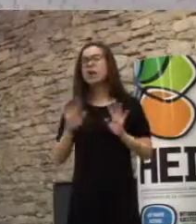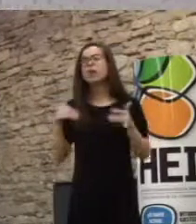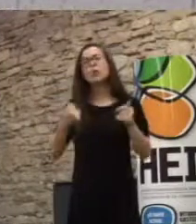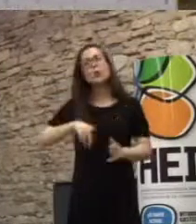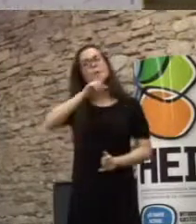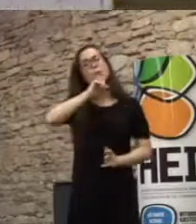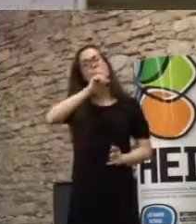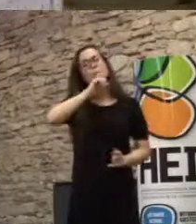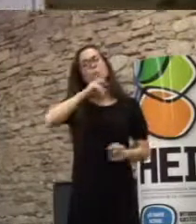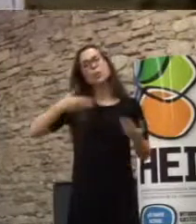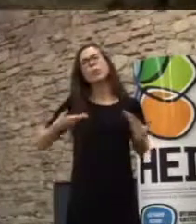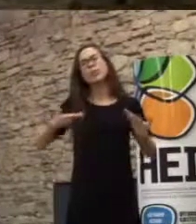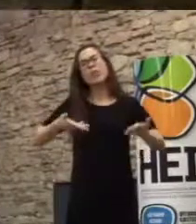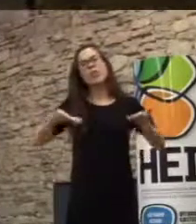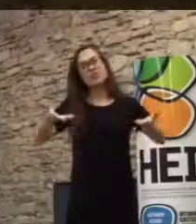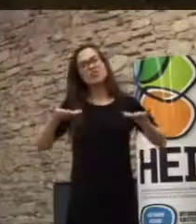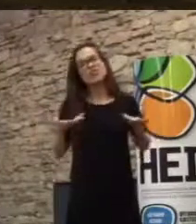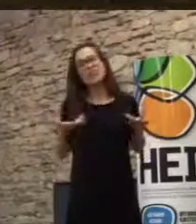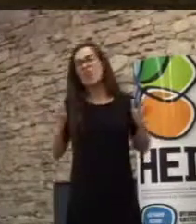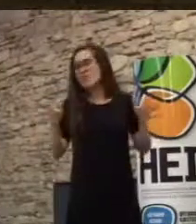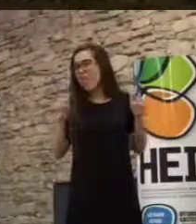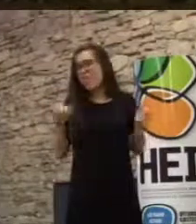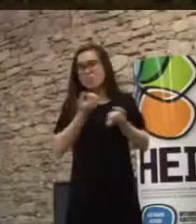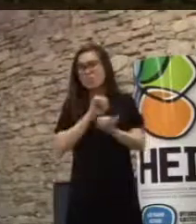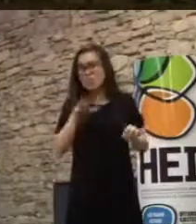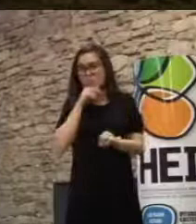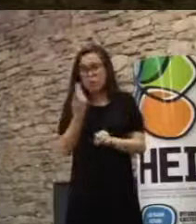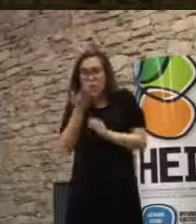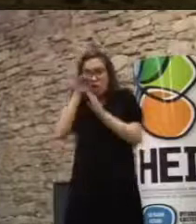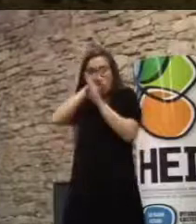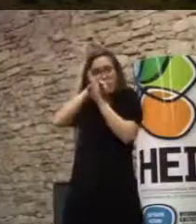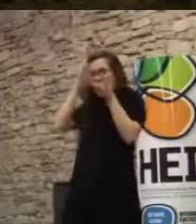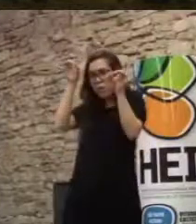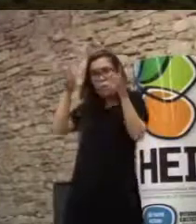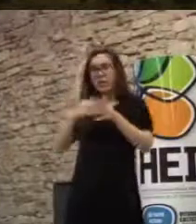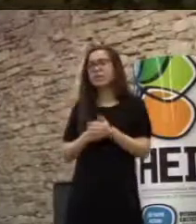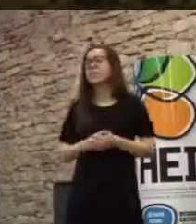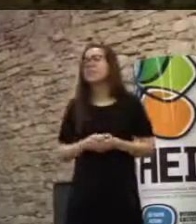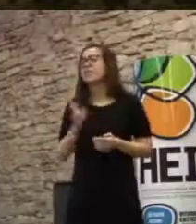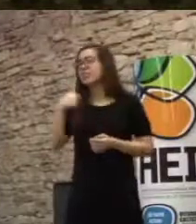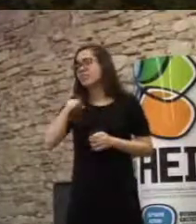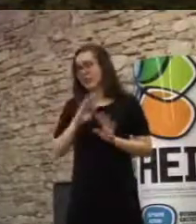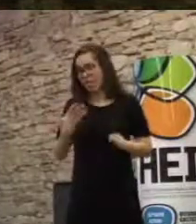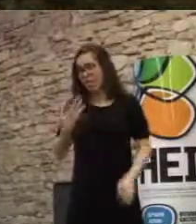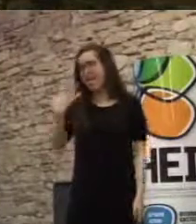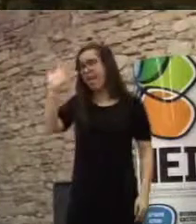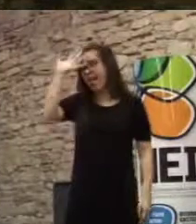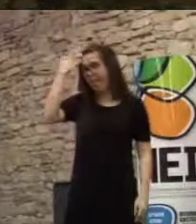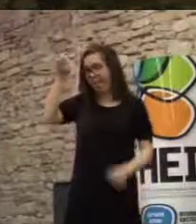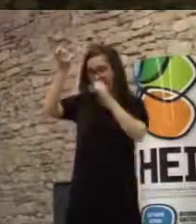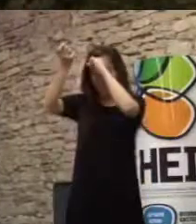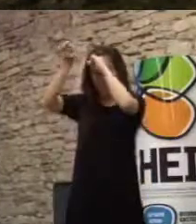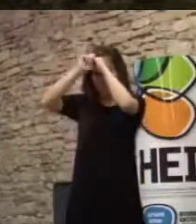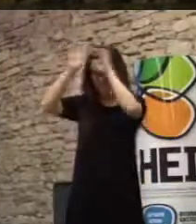complicado ganar la confianza de la gente porque te estás escondiendo así que tomamos noche aunque luego se